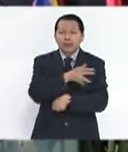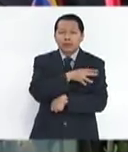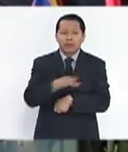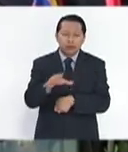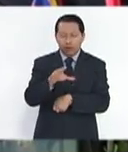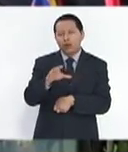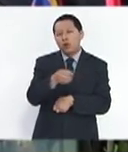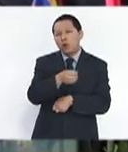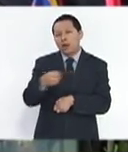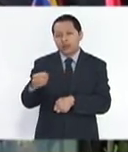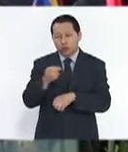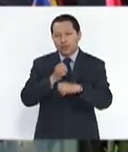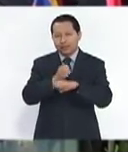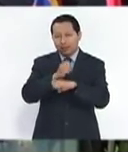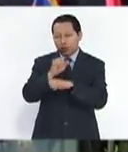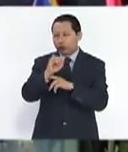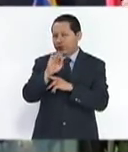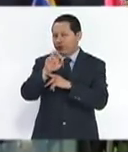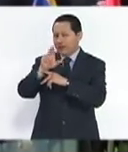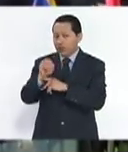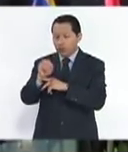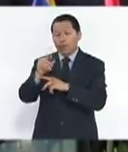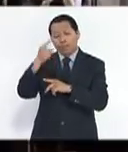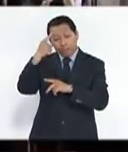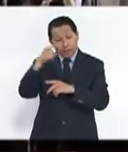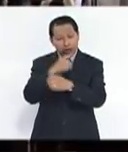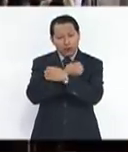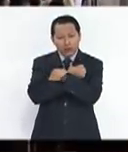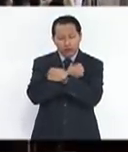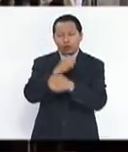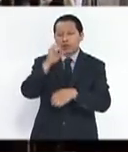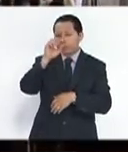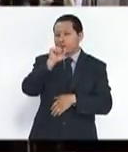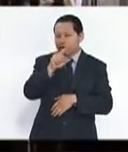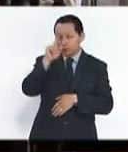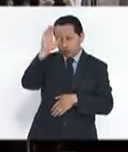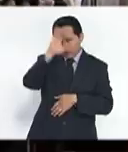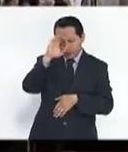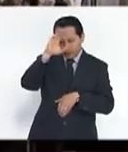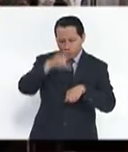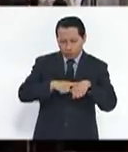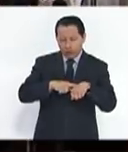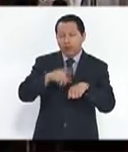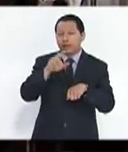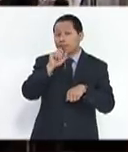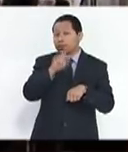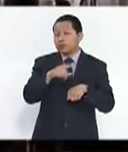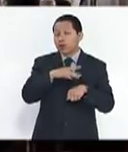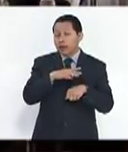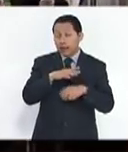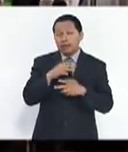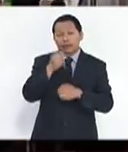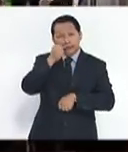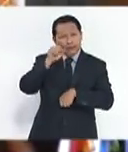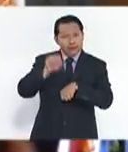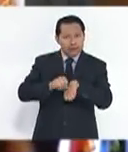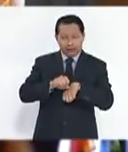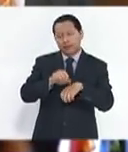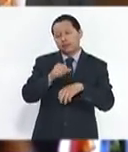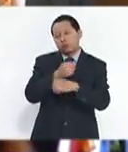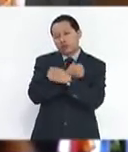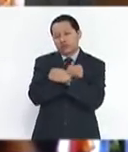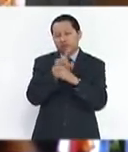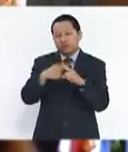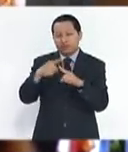la Organización de Estados Iberoamericanos para la Educación, la Ciencia y la Cultura, en la que participaron los ministros de Educación en la región.